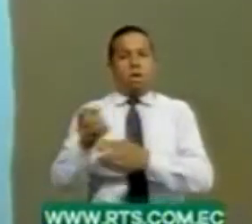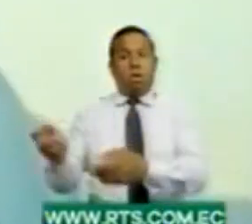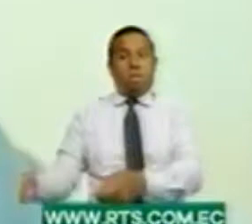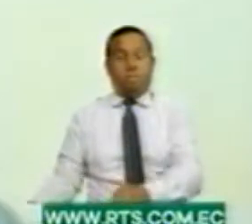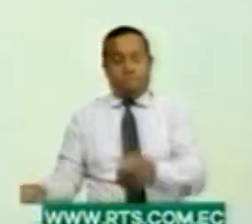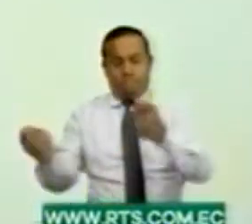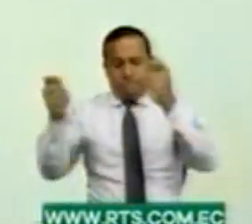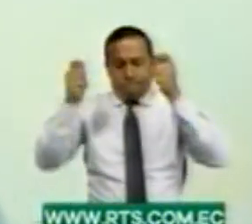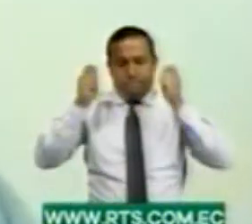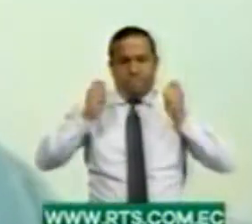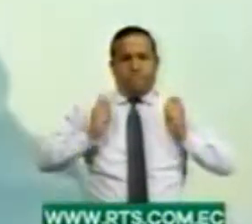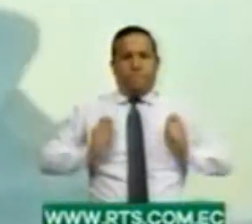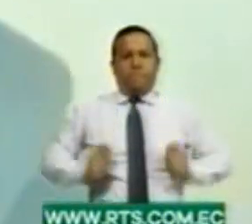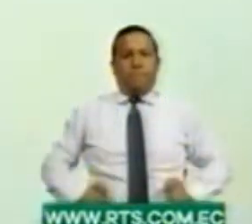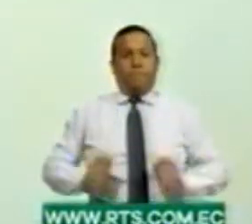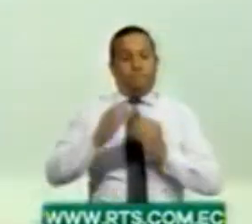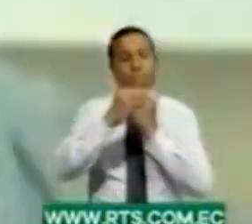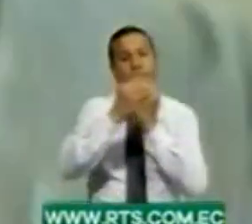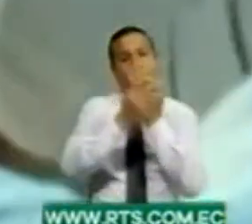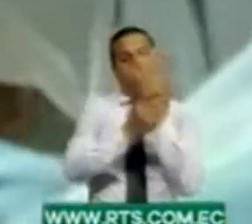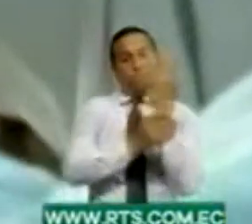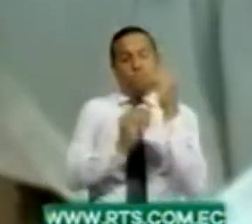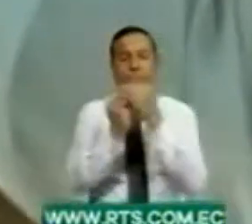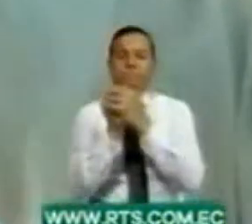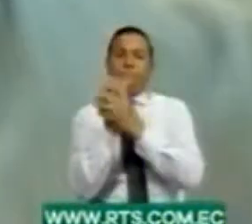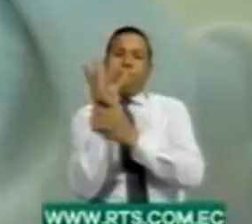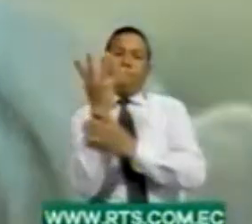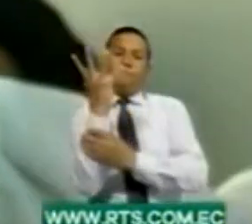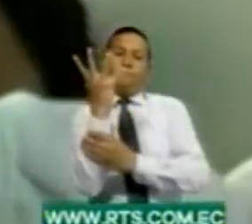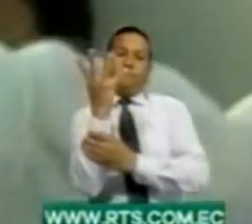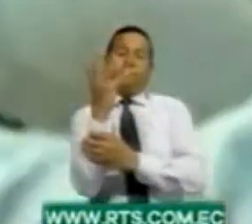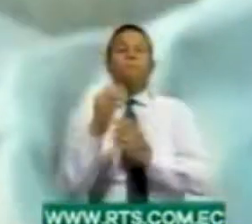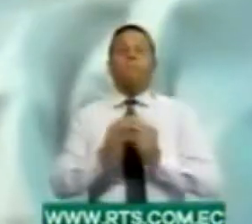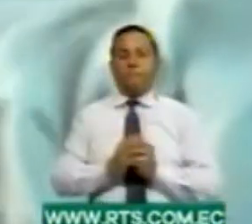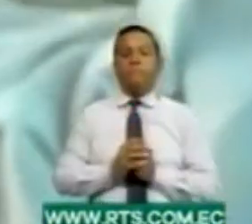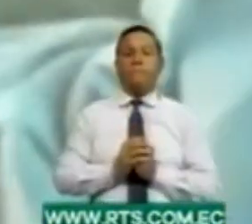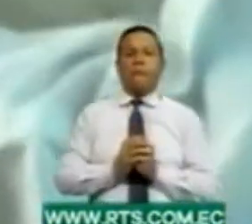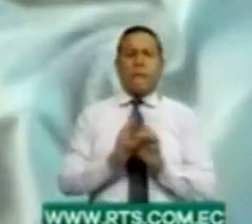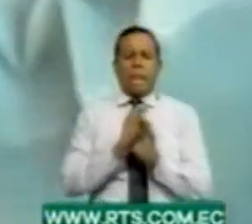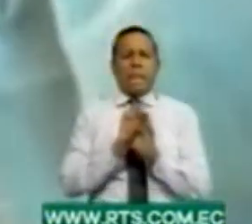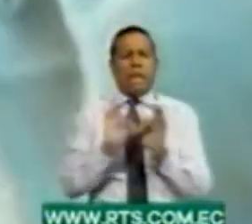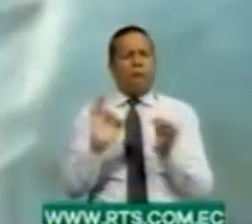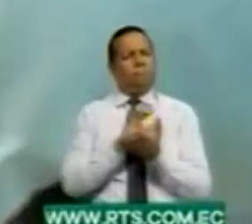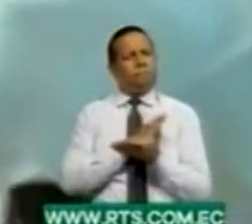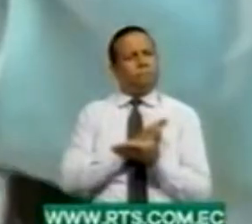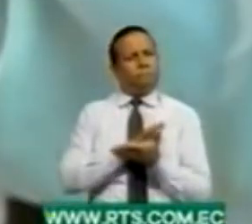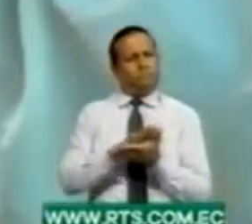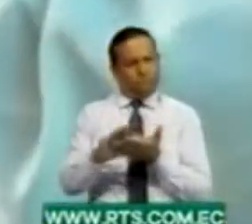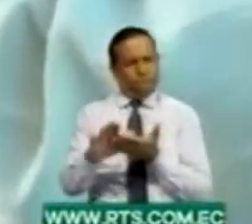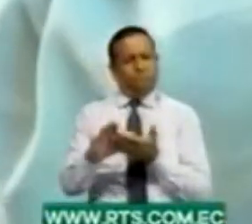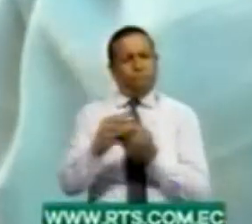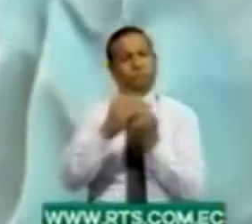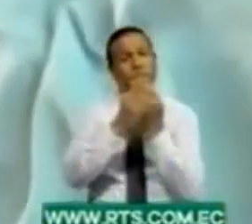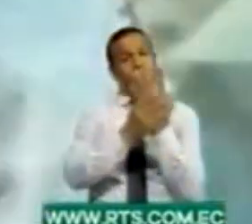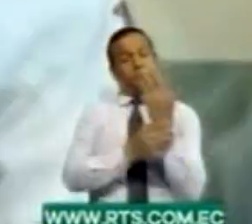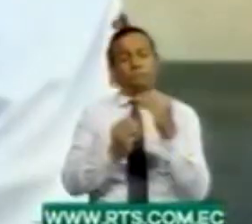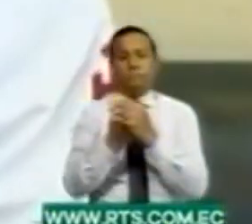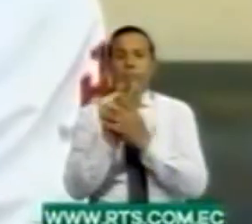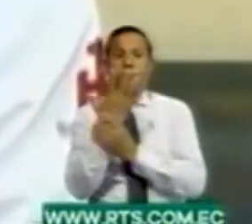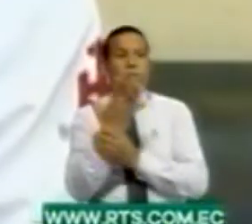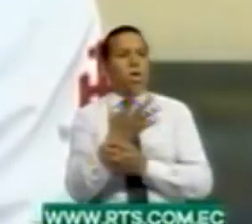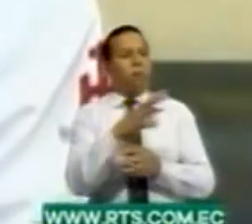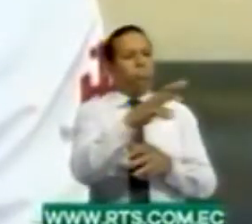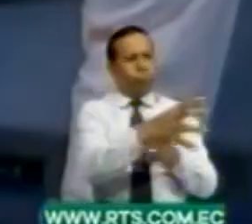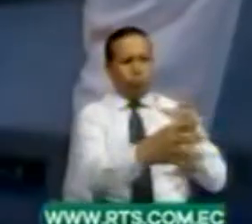y el uso de unos guantes de guantes de limpios de manejo que se llaman para manejar y